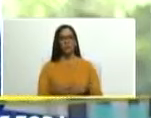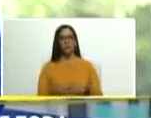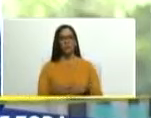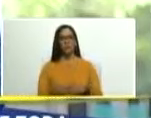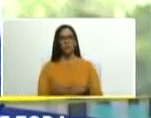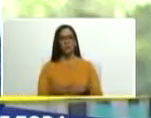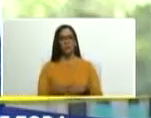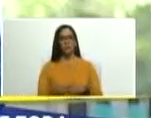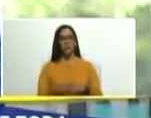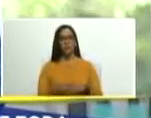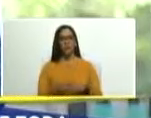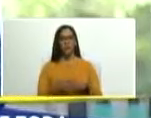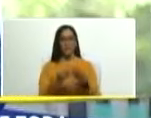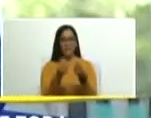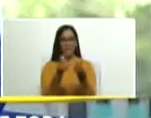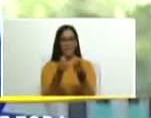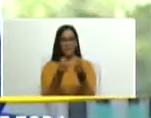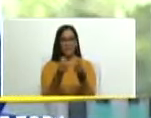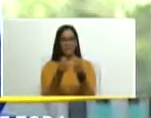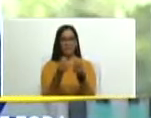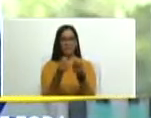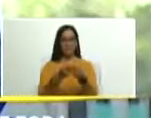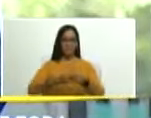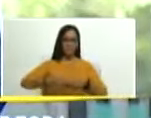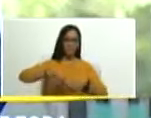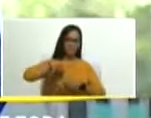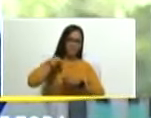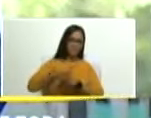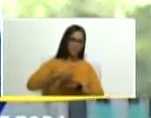El lobby, el billete.